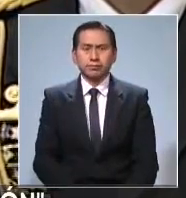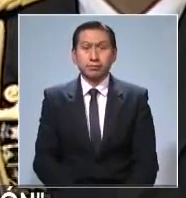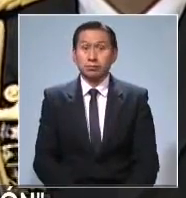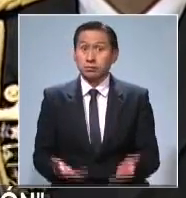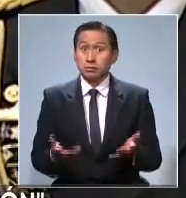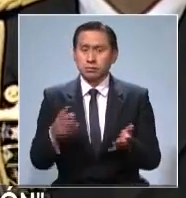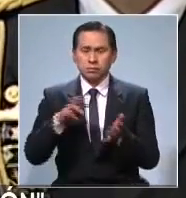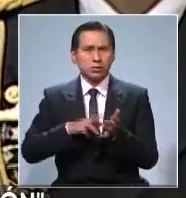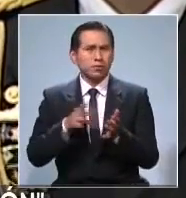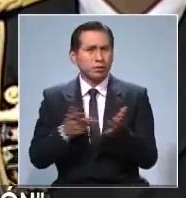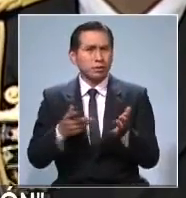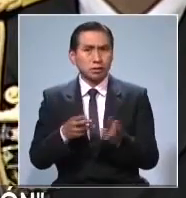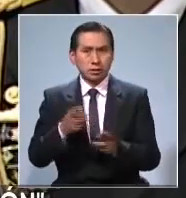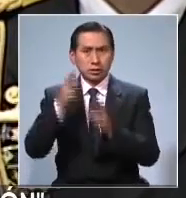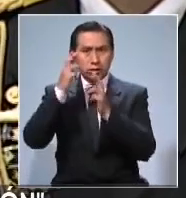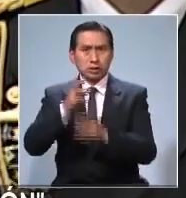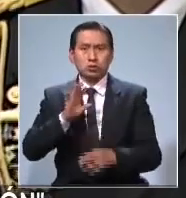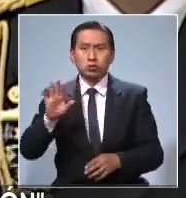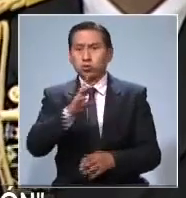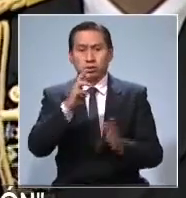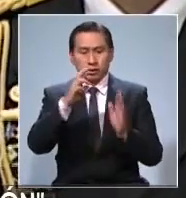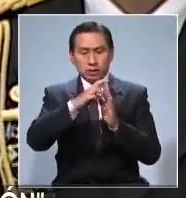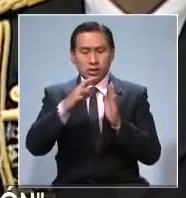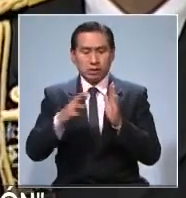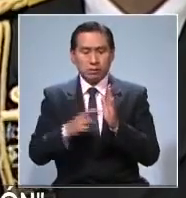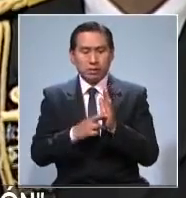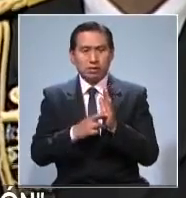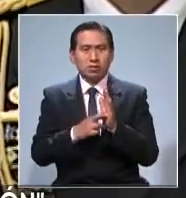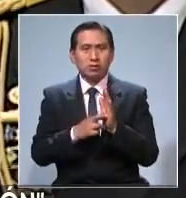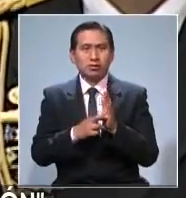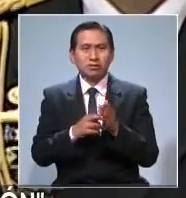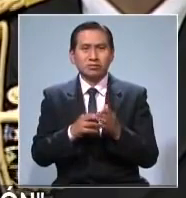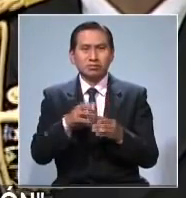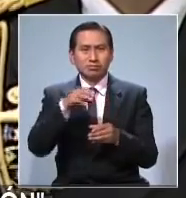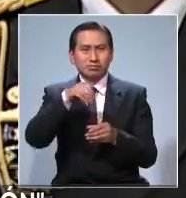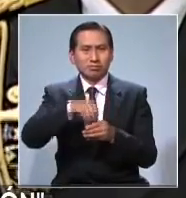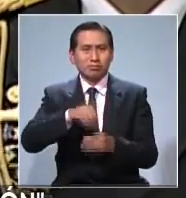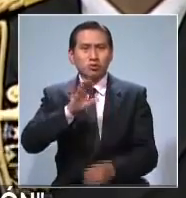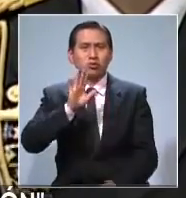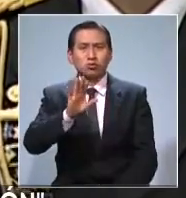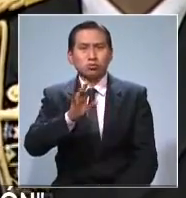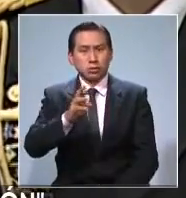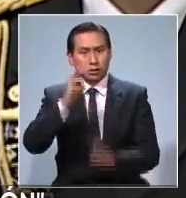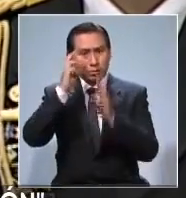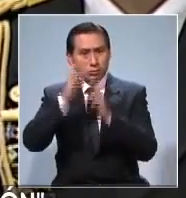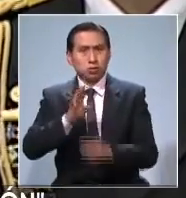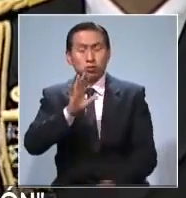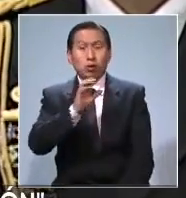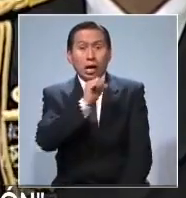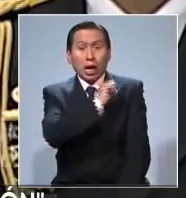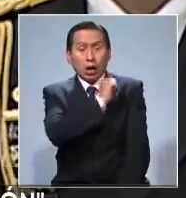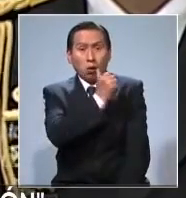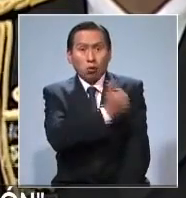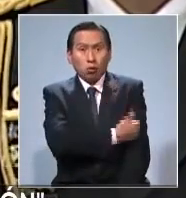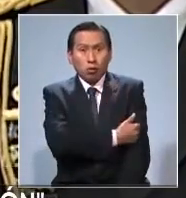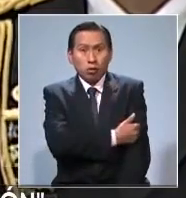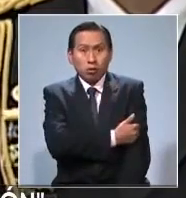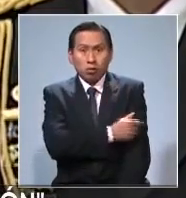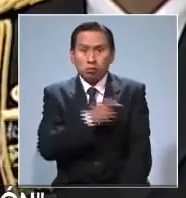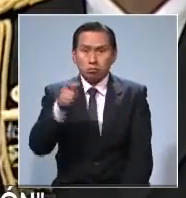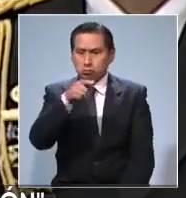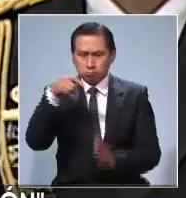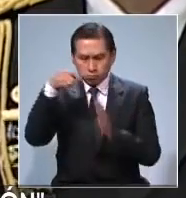es decir, el respeto a los reglamentos internos, el respeto a la autoridad y a la